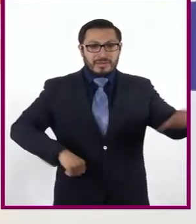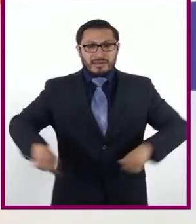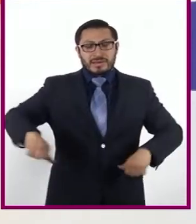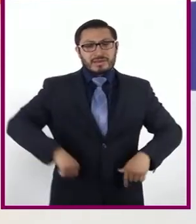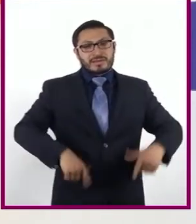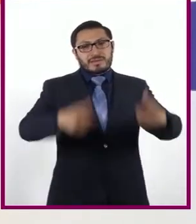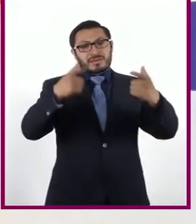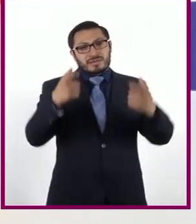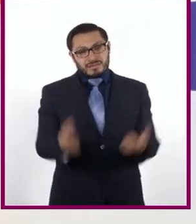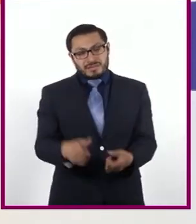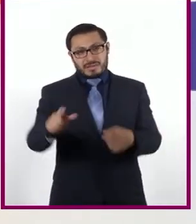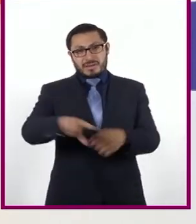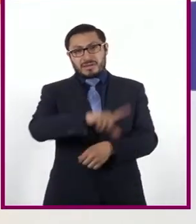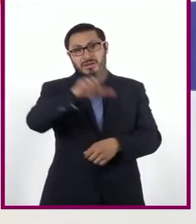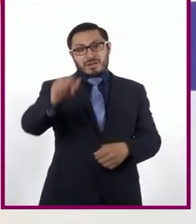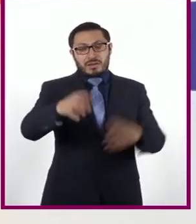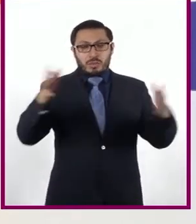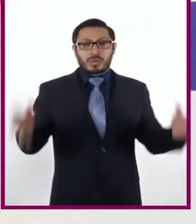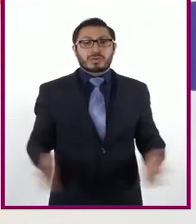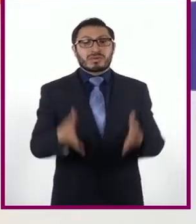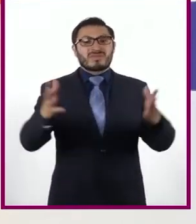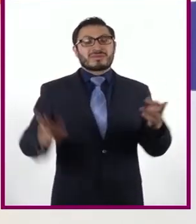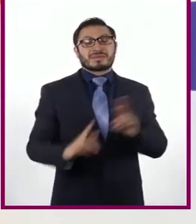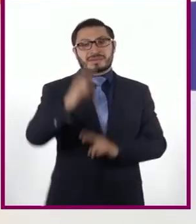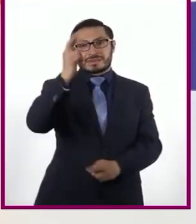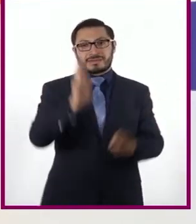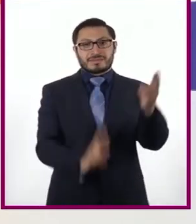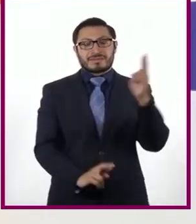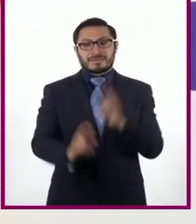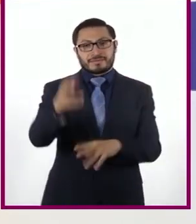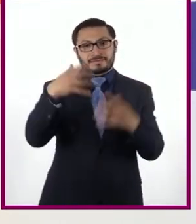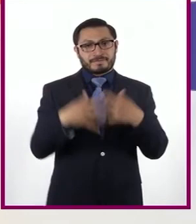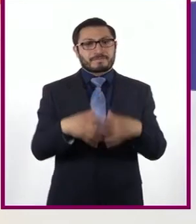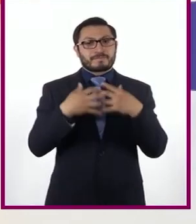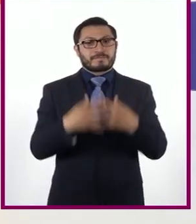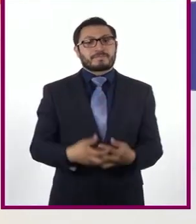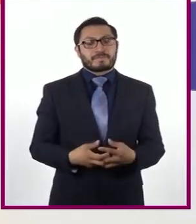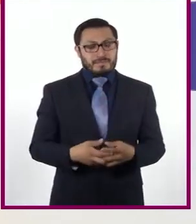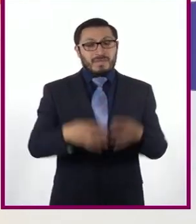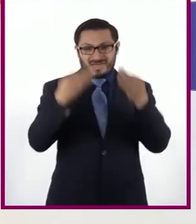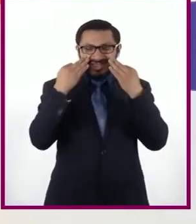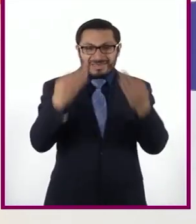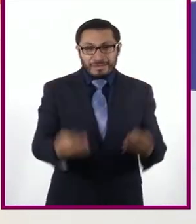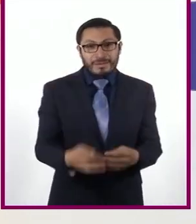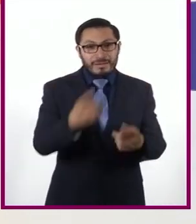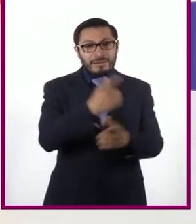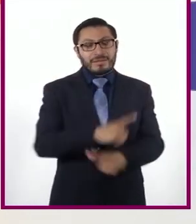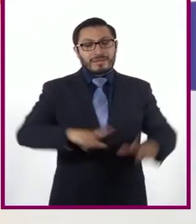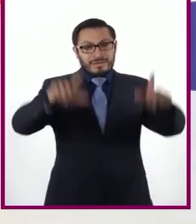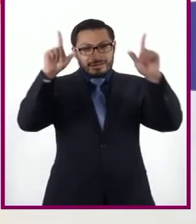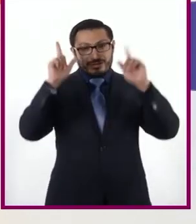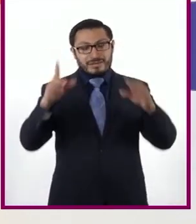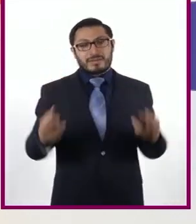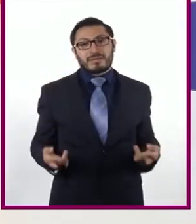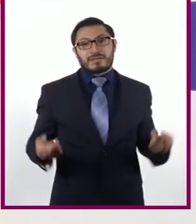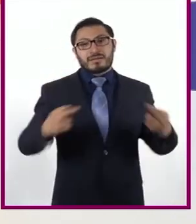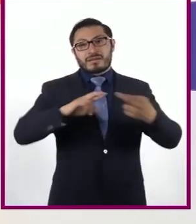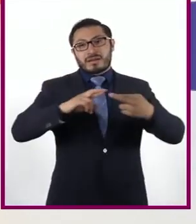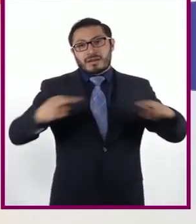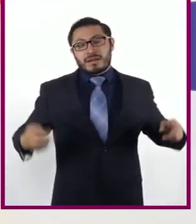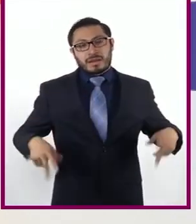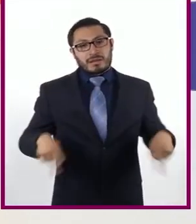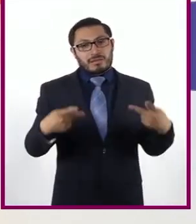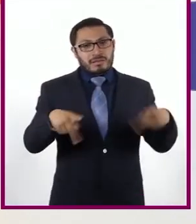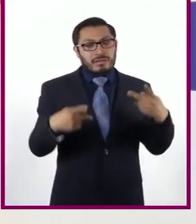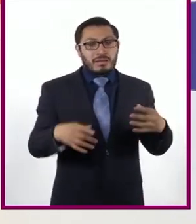económicas que a la larga impulsarían la revolución industrial. Como vieron, el liberalismo está relacionado al comercio